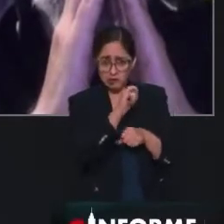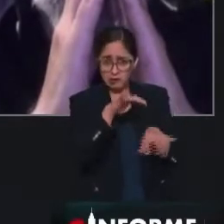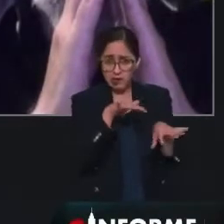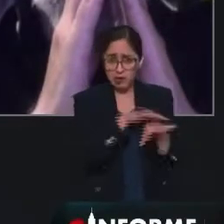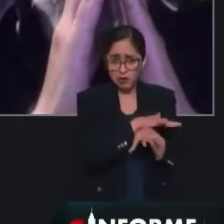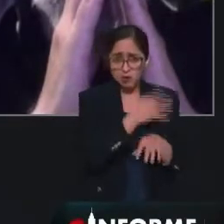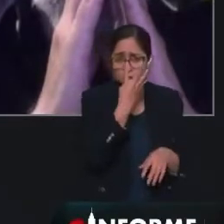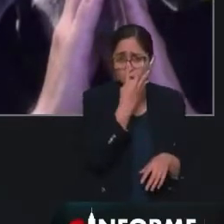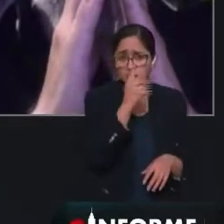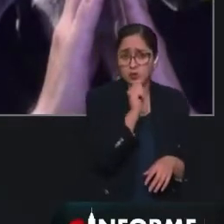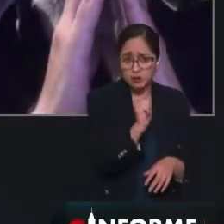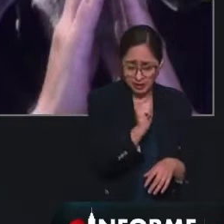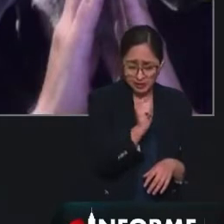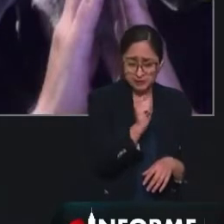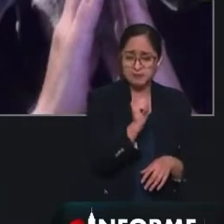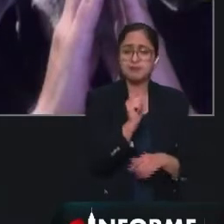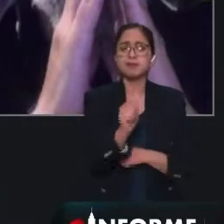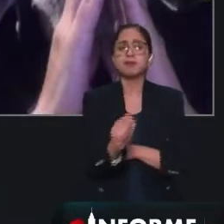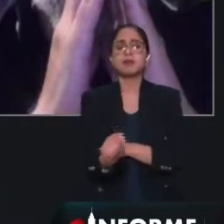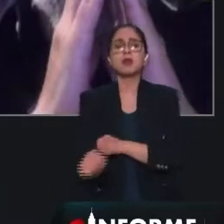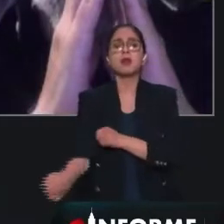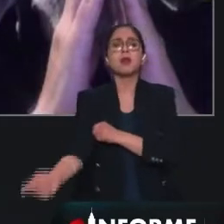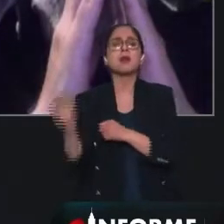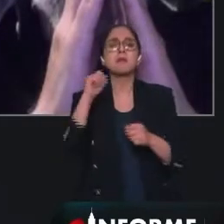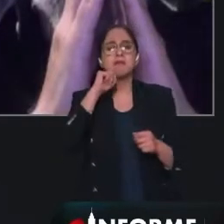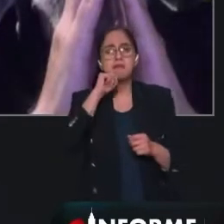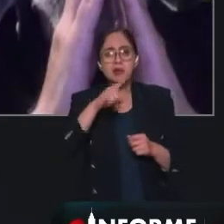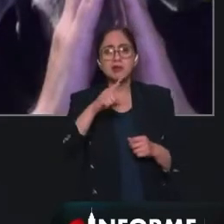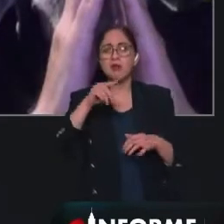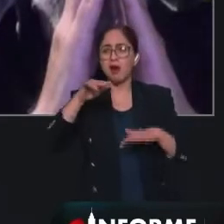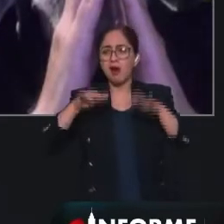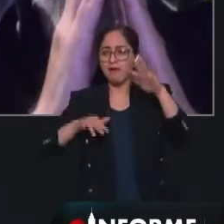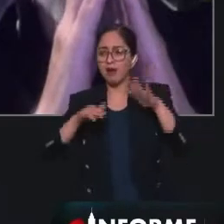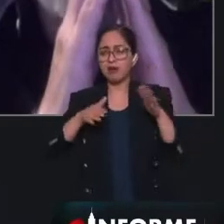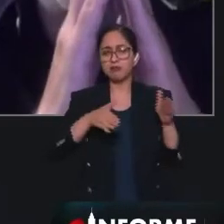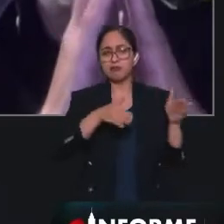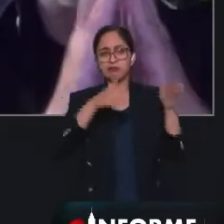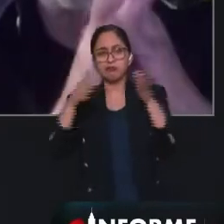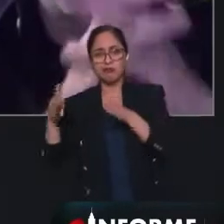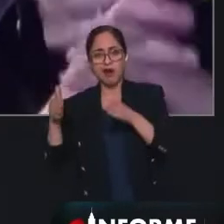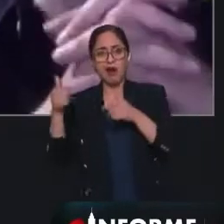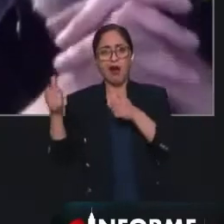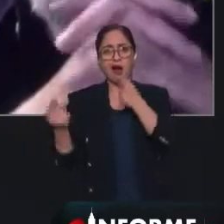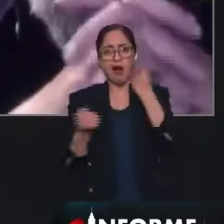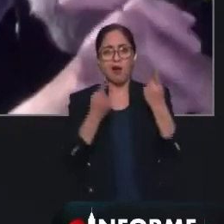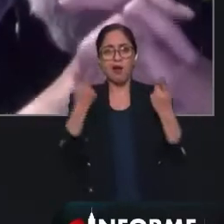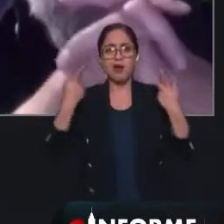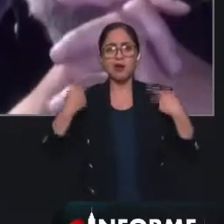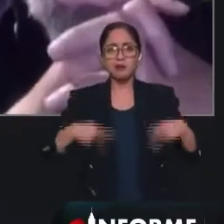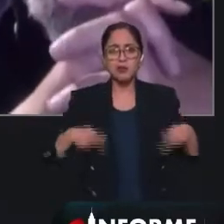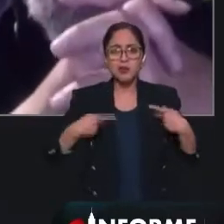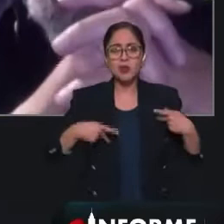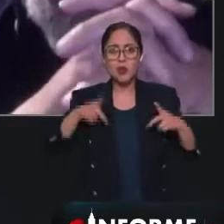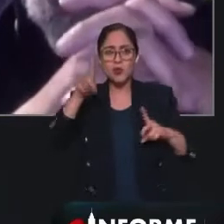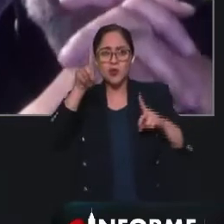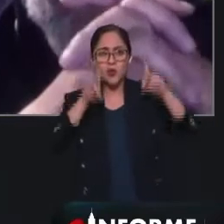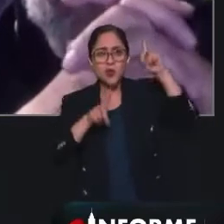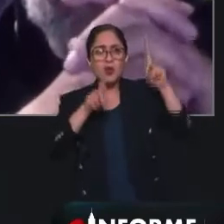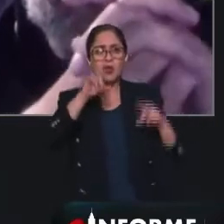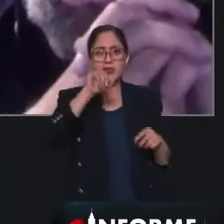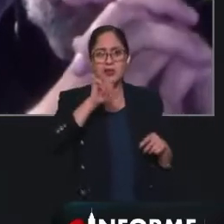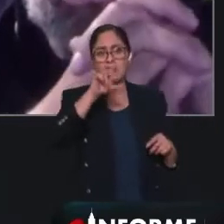este camino también ha habido cosas que se han cuestionado, y más allá de quién las cuestiona o no, sí me gustaría